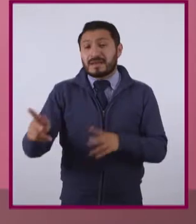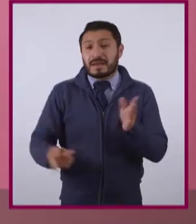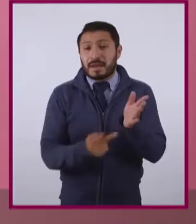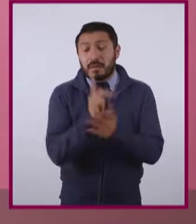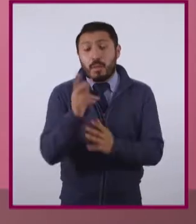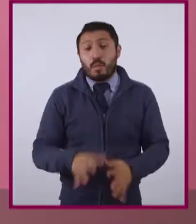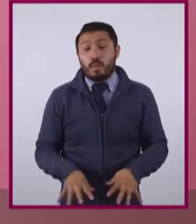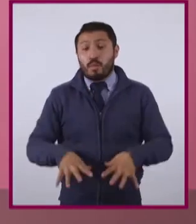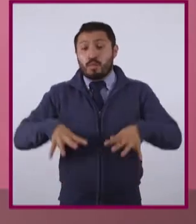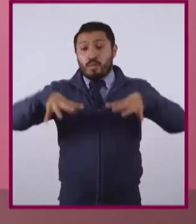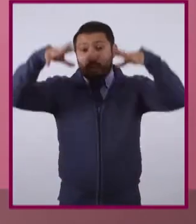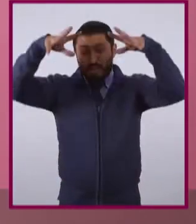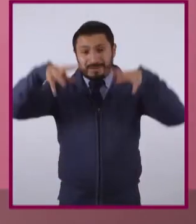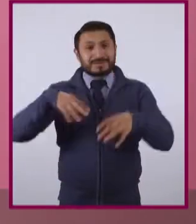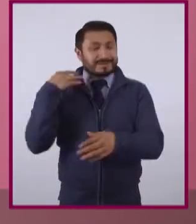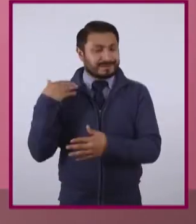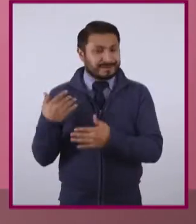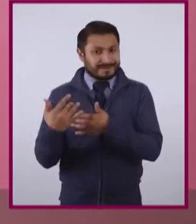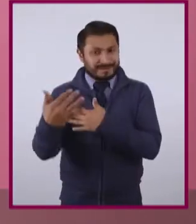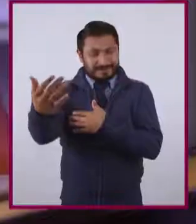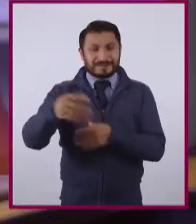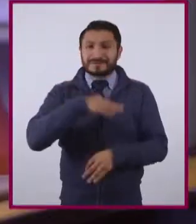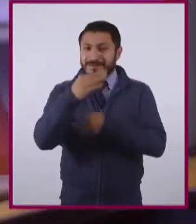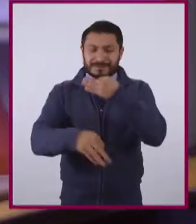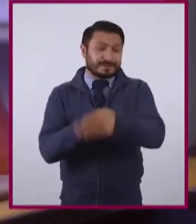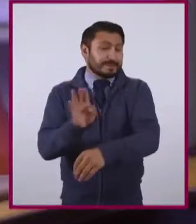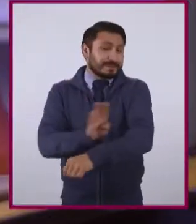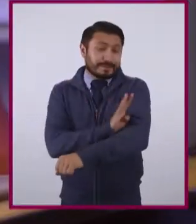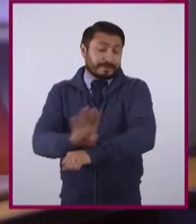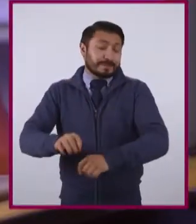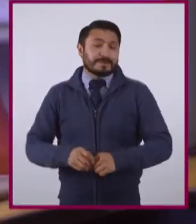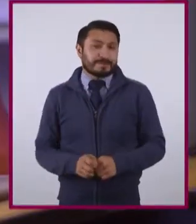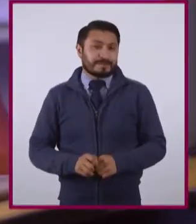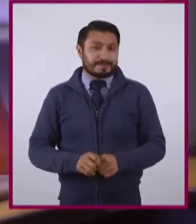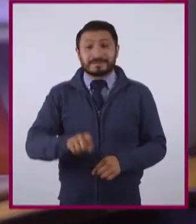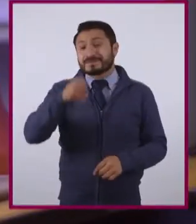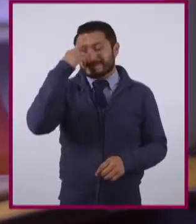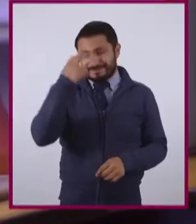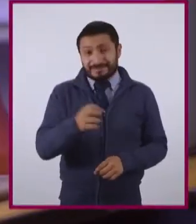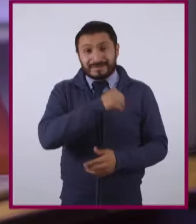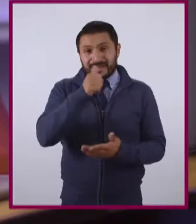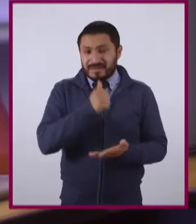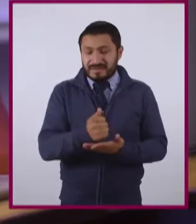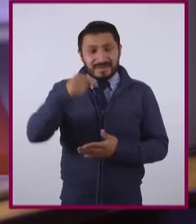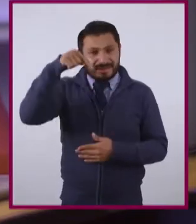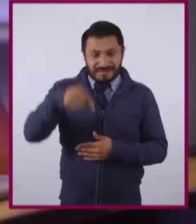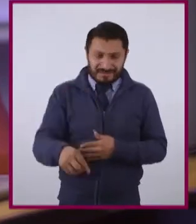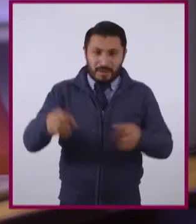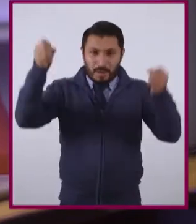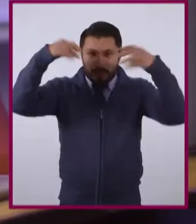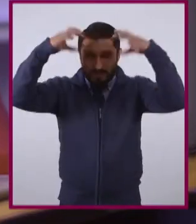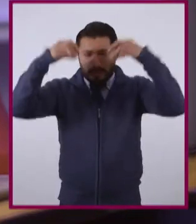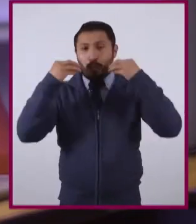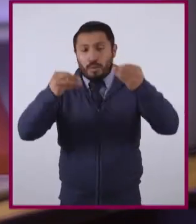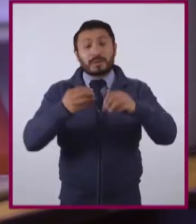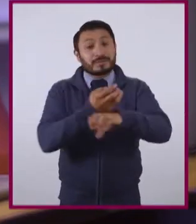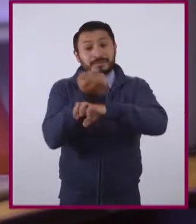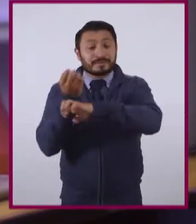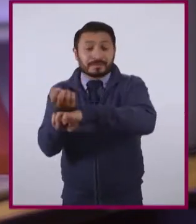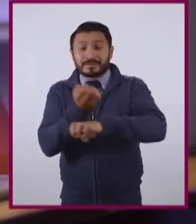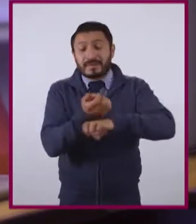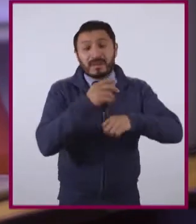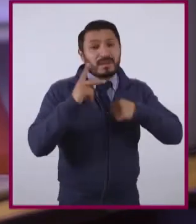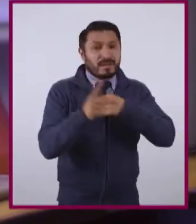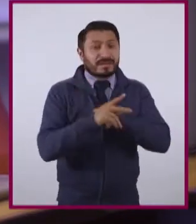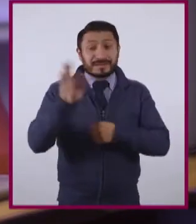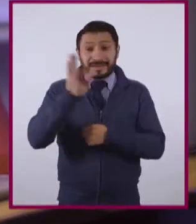a la larga también nos hace bien a todos y a todas. Tienes razón. Mientras en ciudades como la nuestra llueve mucho, en otros estados del país no